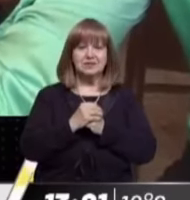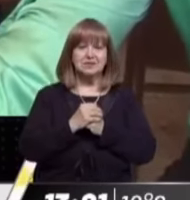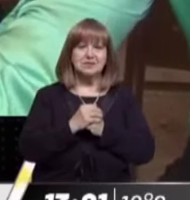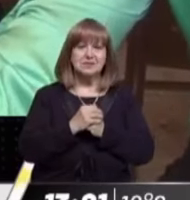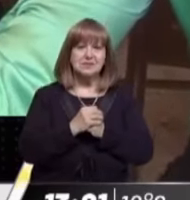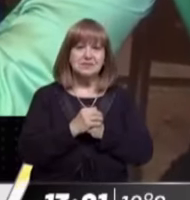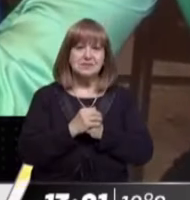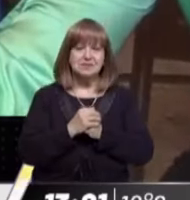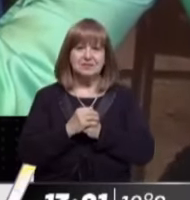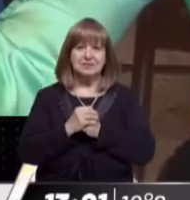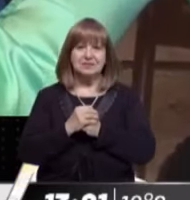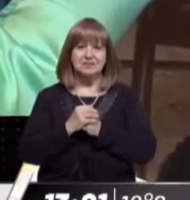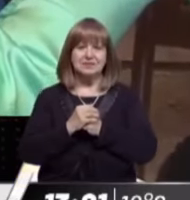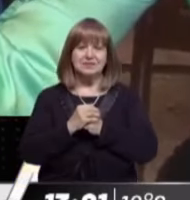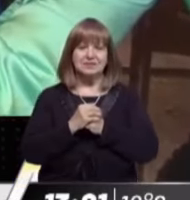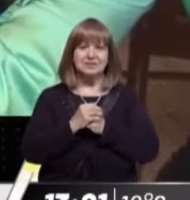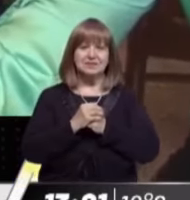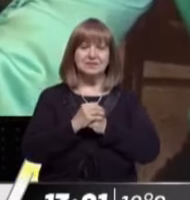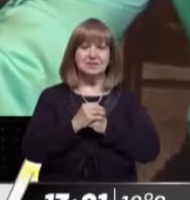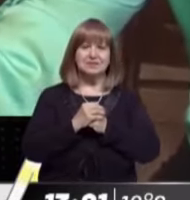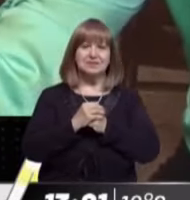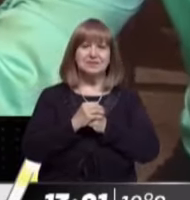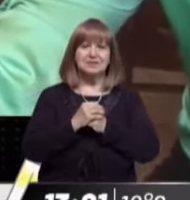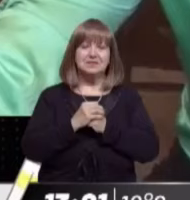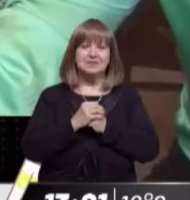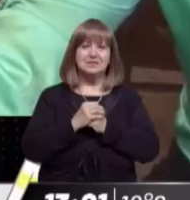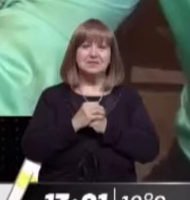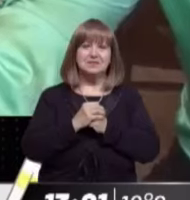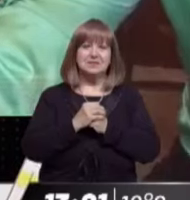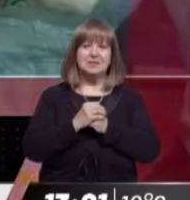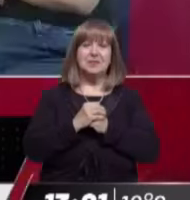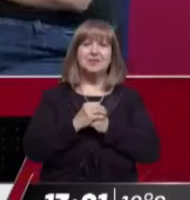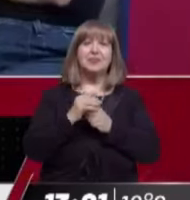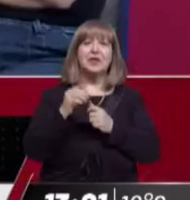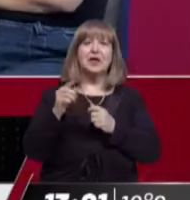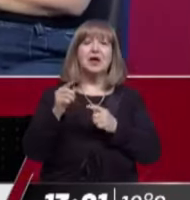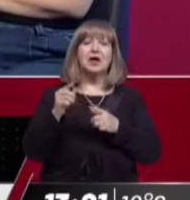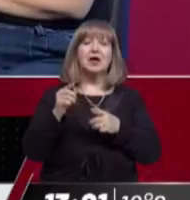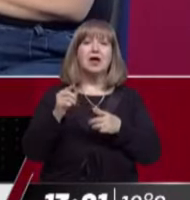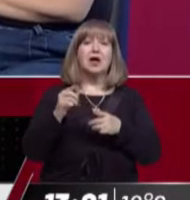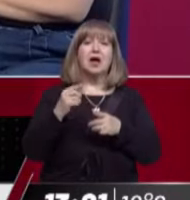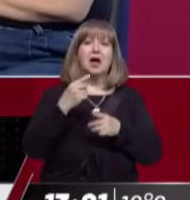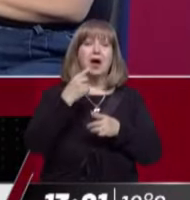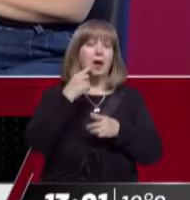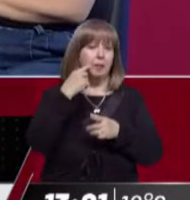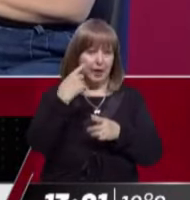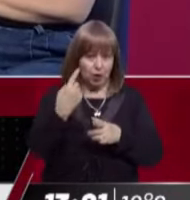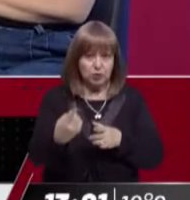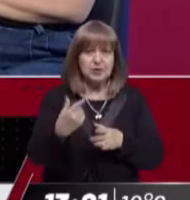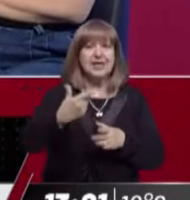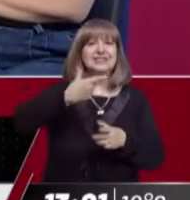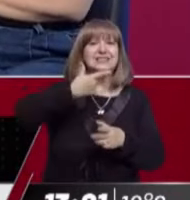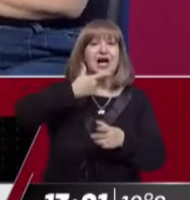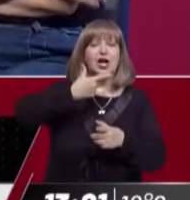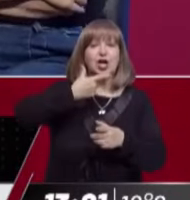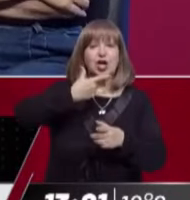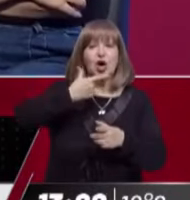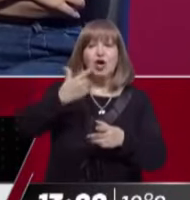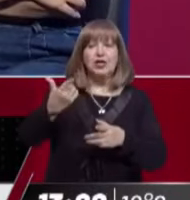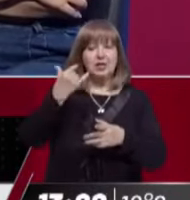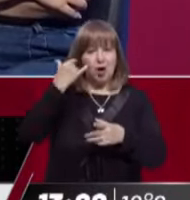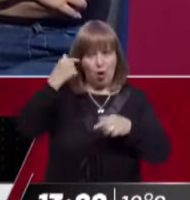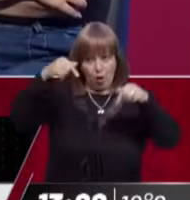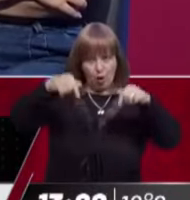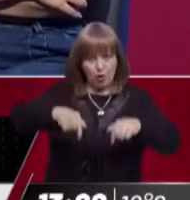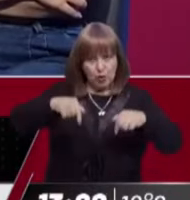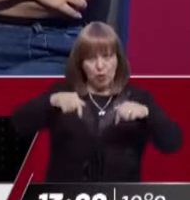cuando quieran, hoy hablen. Las chicas acá están atentas a escuchar. Por las autoridades, por la directora de la escuela. Fue reconocida, hubo un importante homenaje para ella. Claro, hoy.